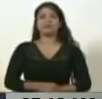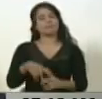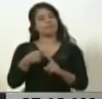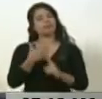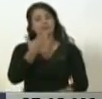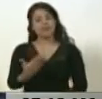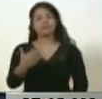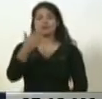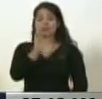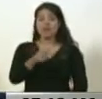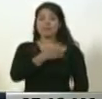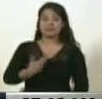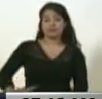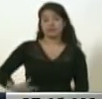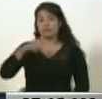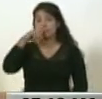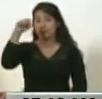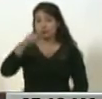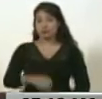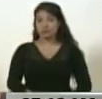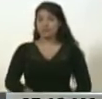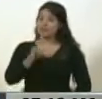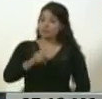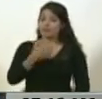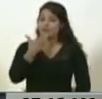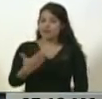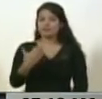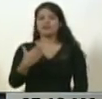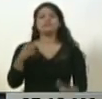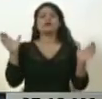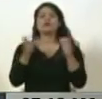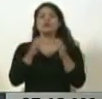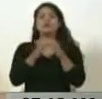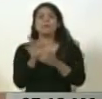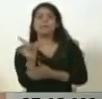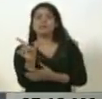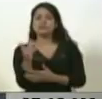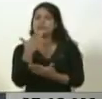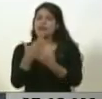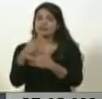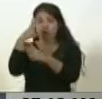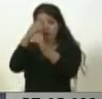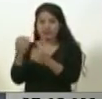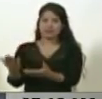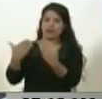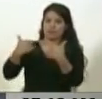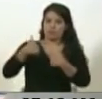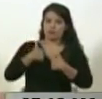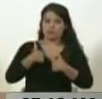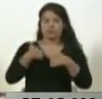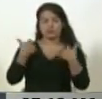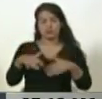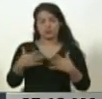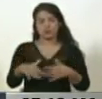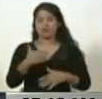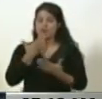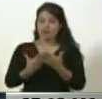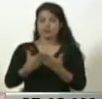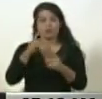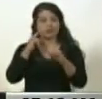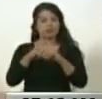agradecimiento al presidente Nicolás Maduro, al Partido Socialista Unido de Venezuela por esta confianza que han depositado en función de cumplir